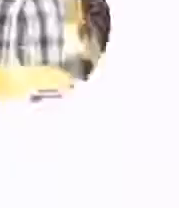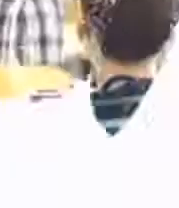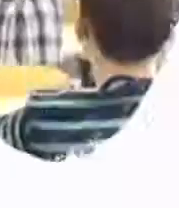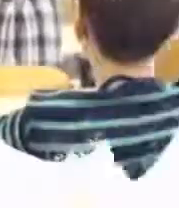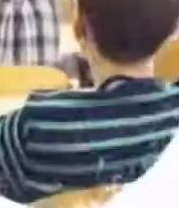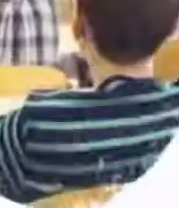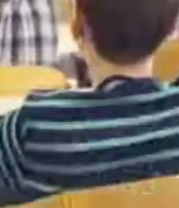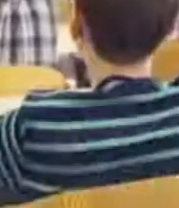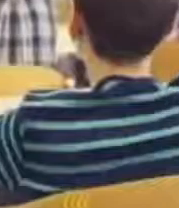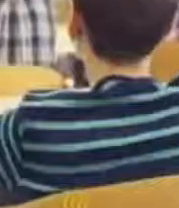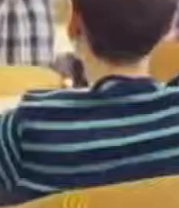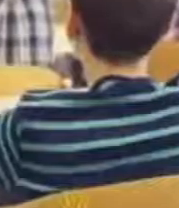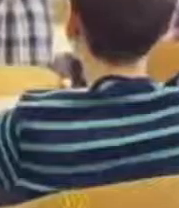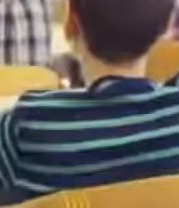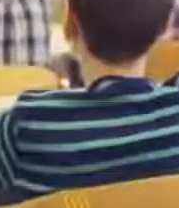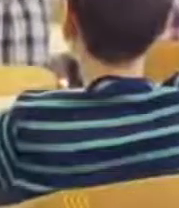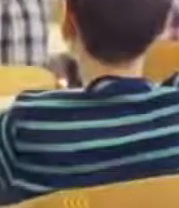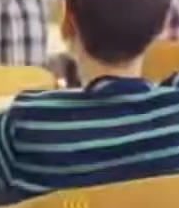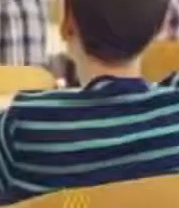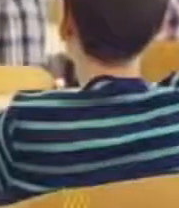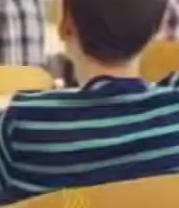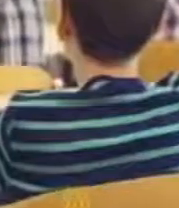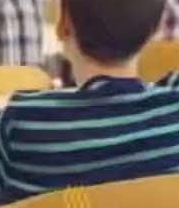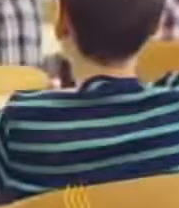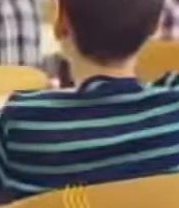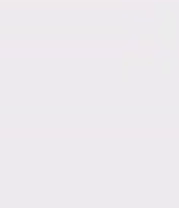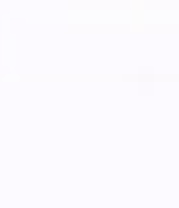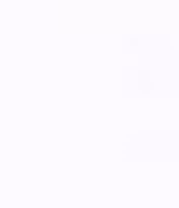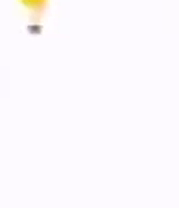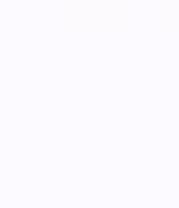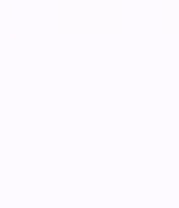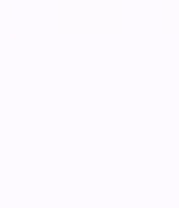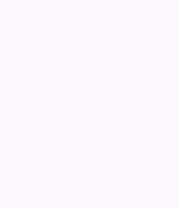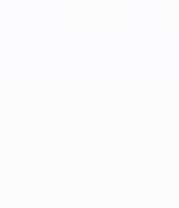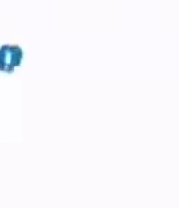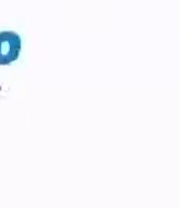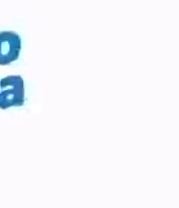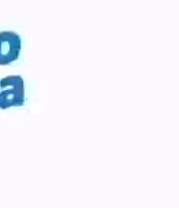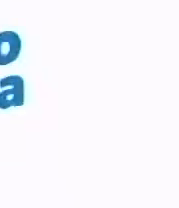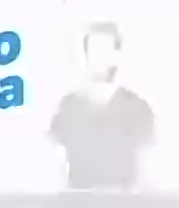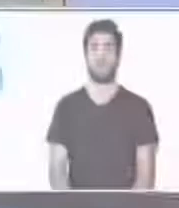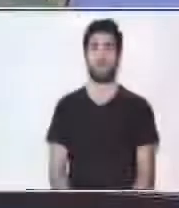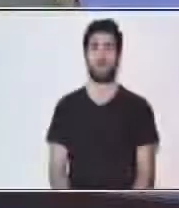A continuación, Matemática Quinto Diversificado.